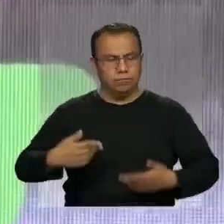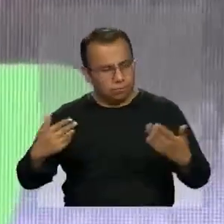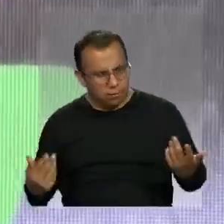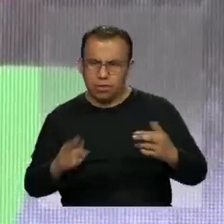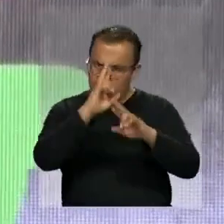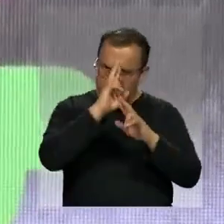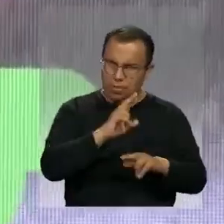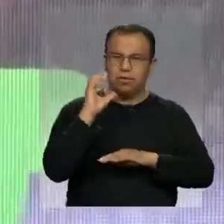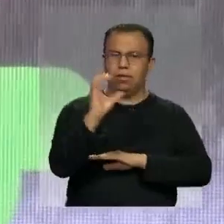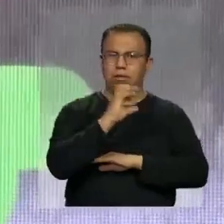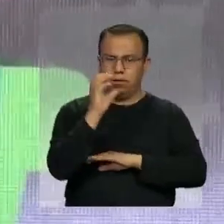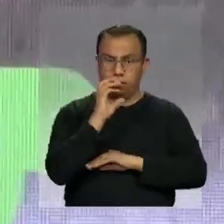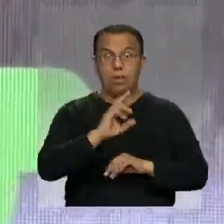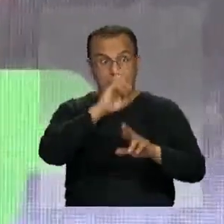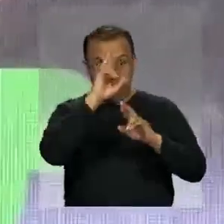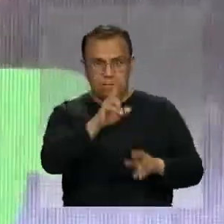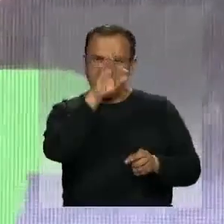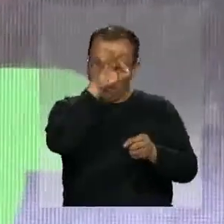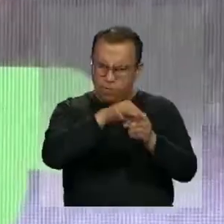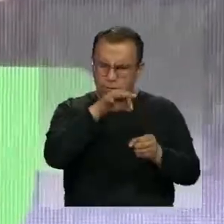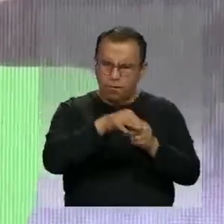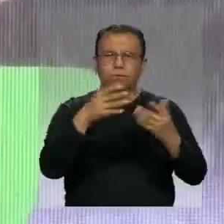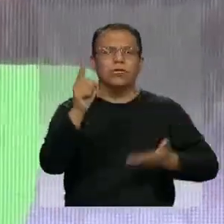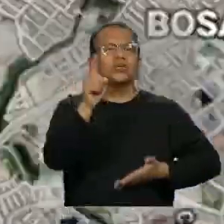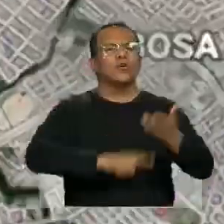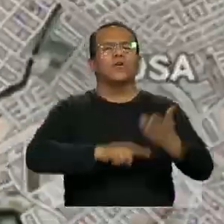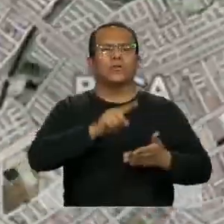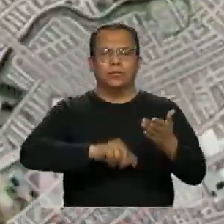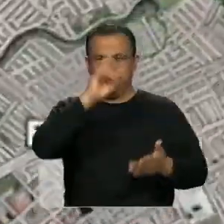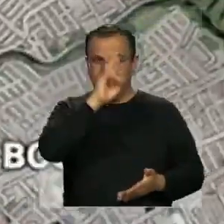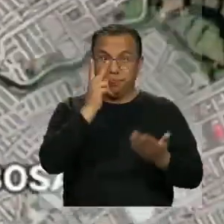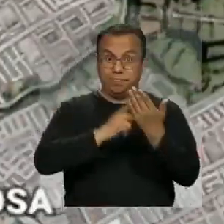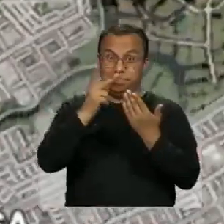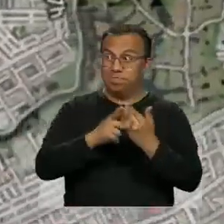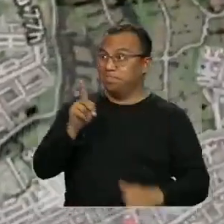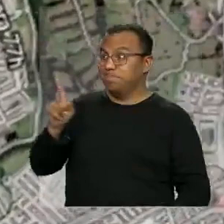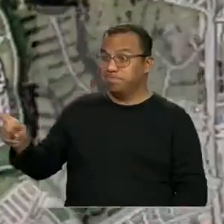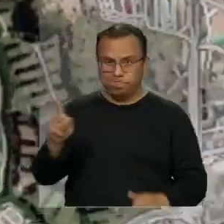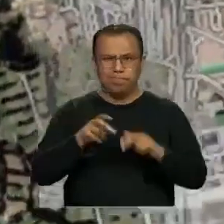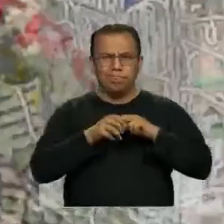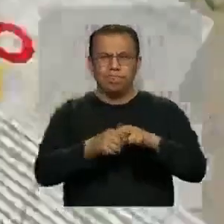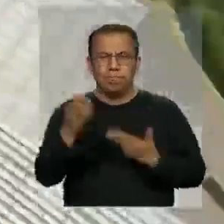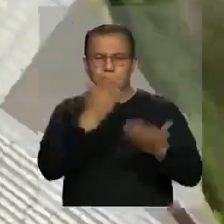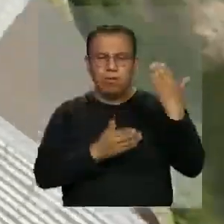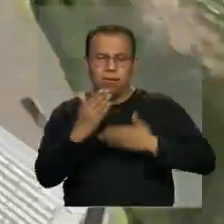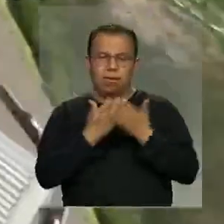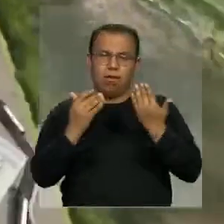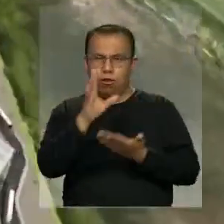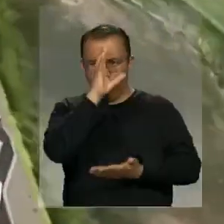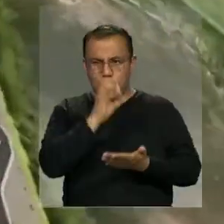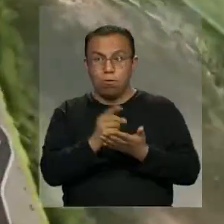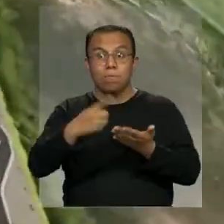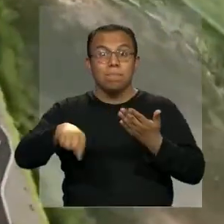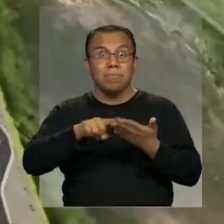respeta a Colombia y respeta a Bogotá y respeta los contratos. Estos proyectos de movilidad han sido baluartes para la opinión ciudadana en